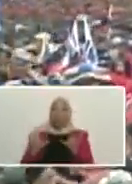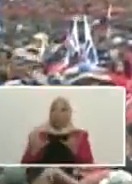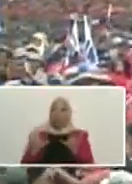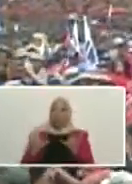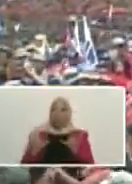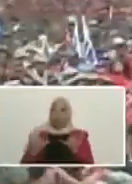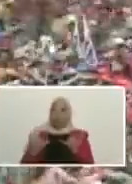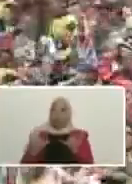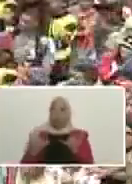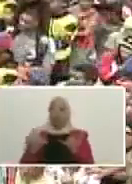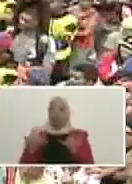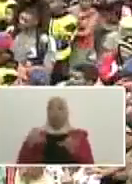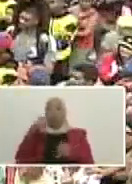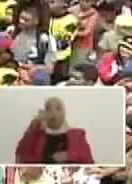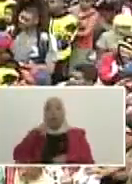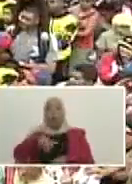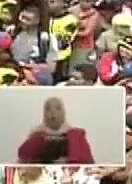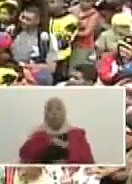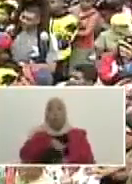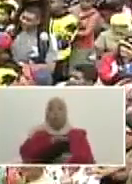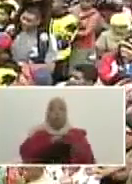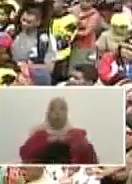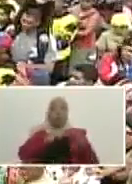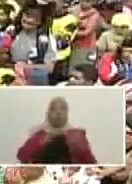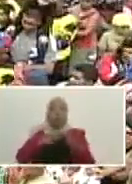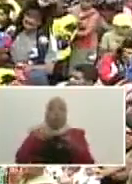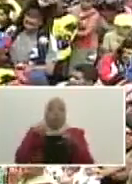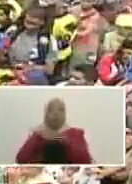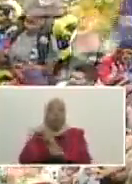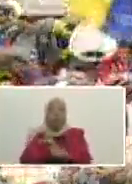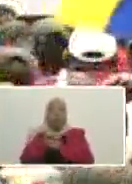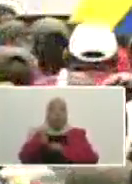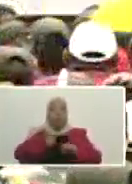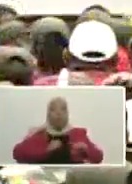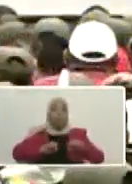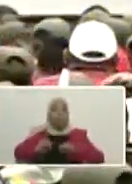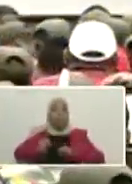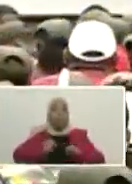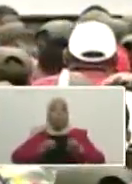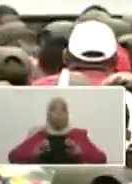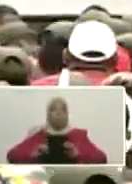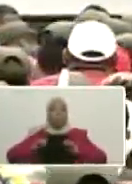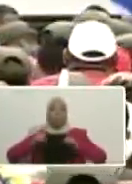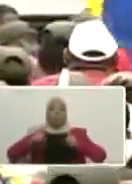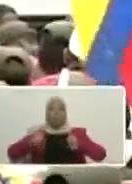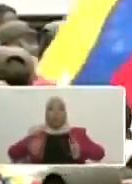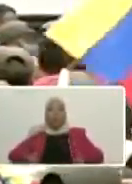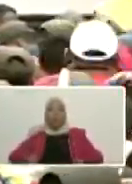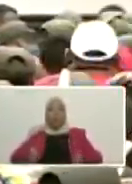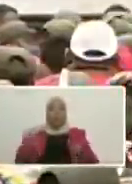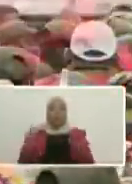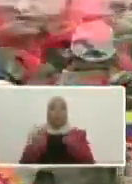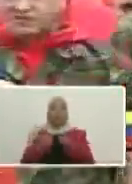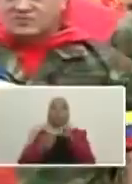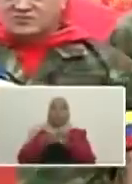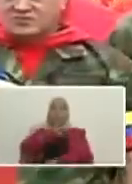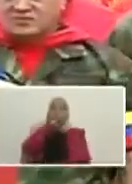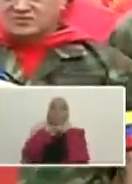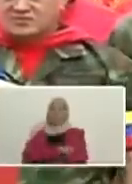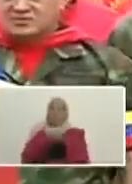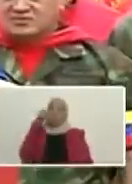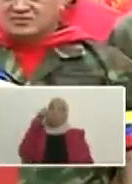a las catacumbas a construir movimiento popular, a construir fuerza